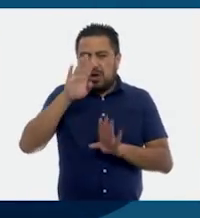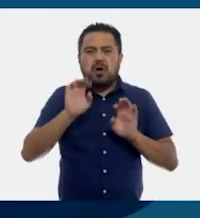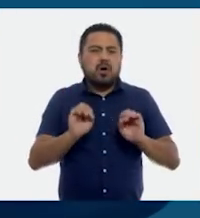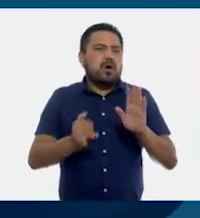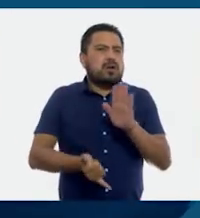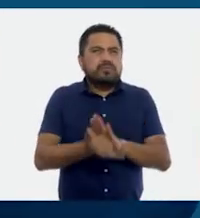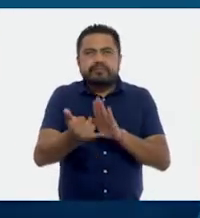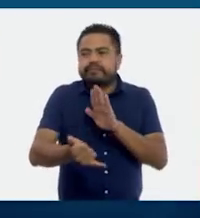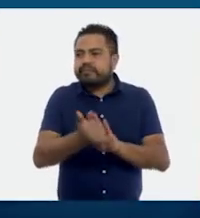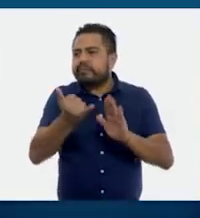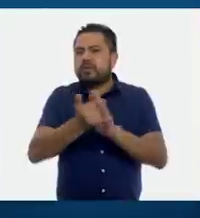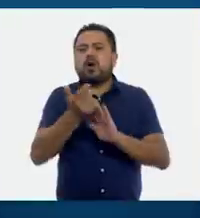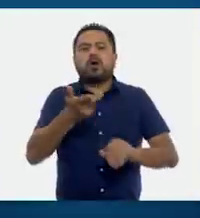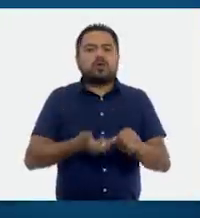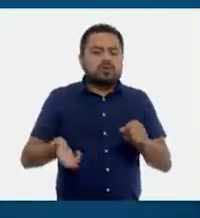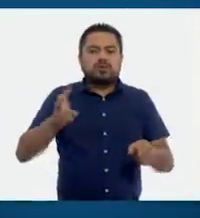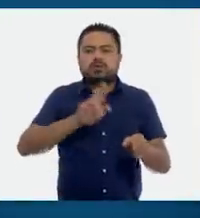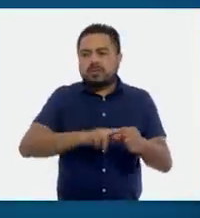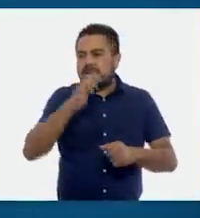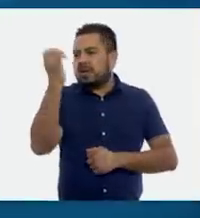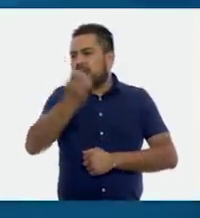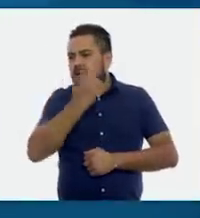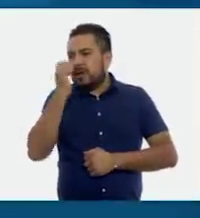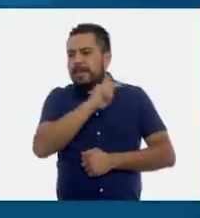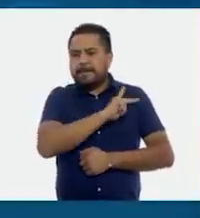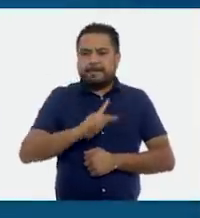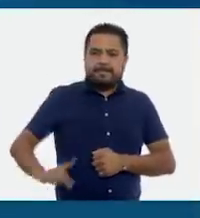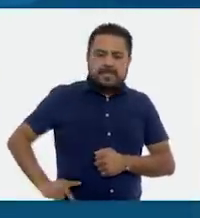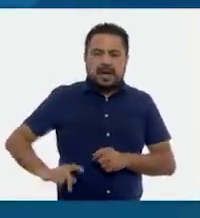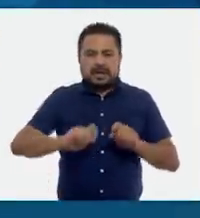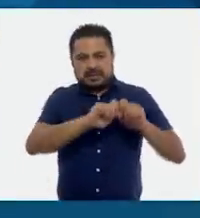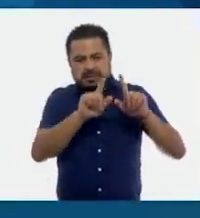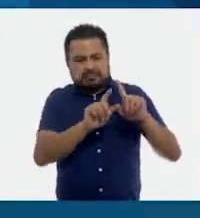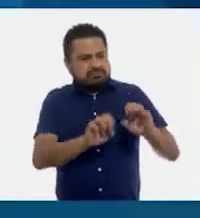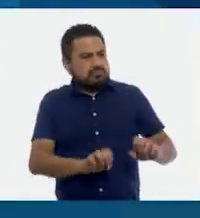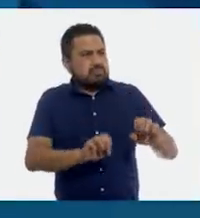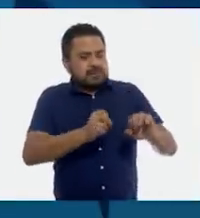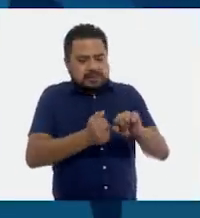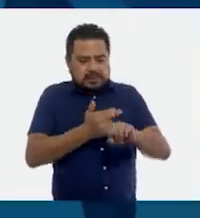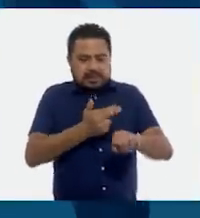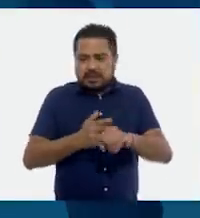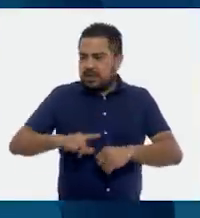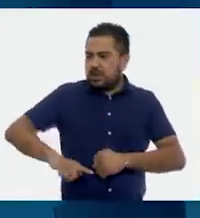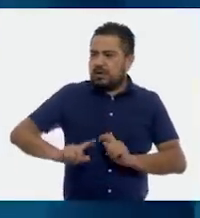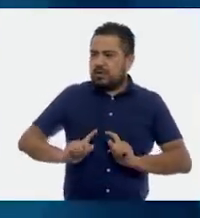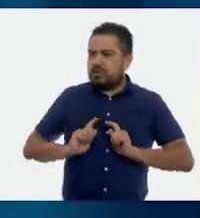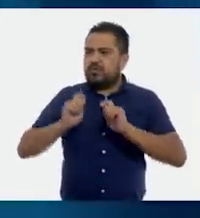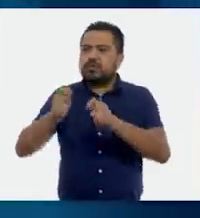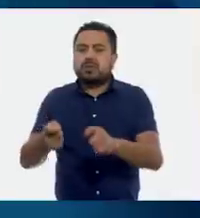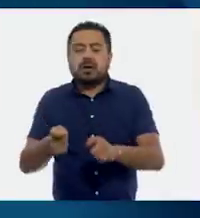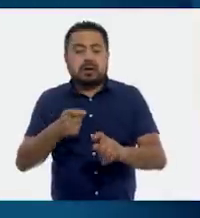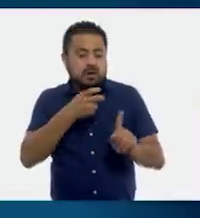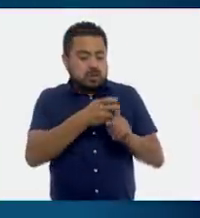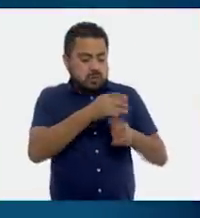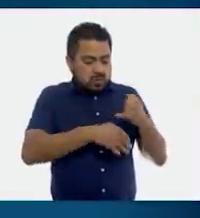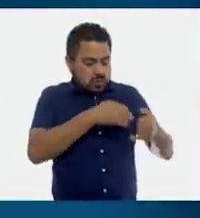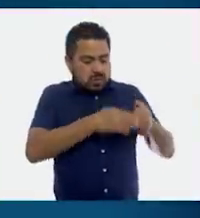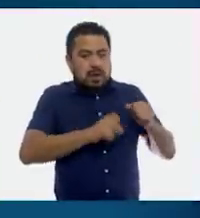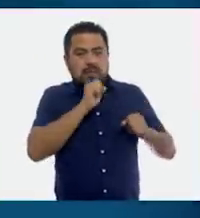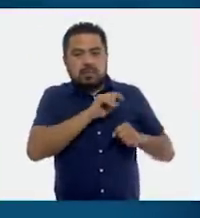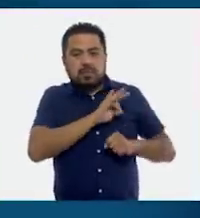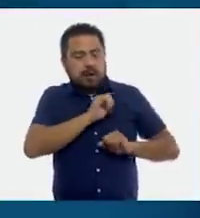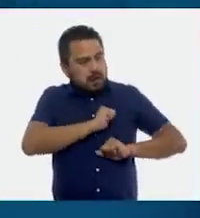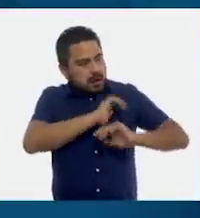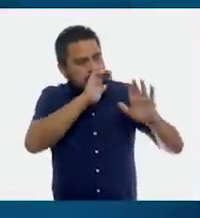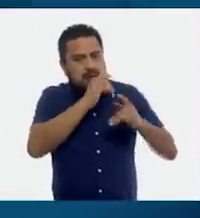de hospitales, escuelas y palacios que albergaban algunas secretarías de Estado. Estos últimos aún los podemos apreciar